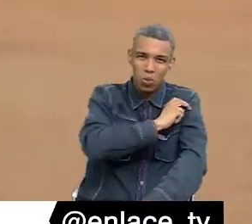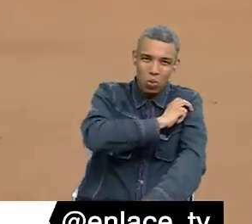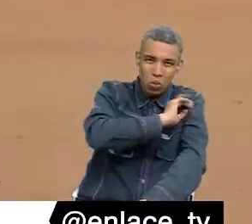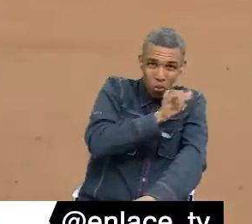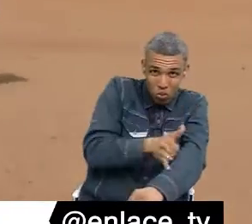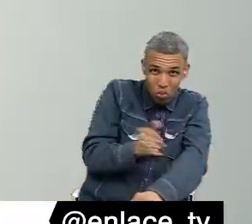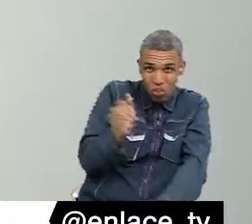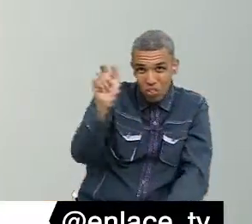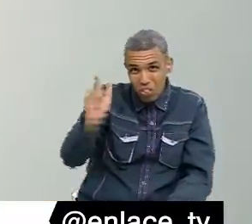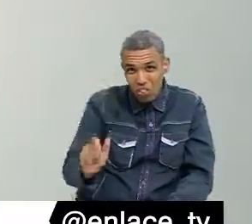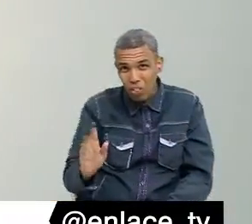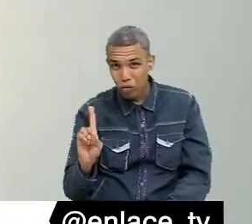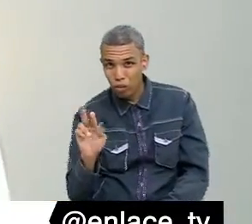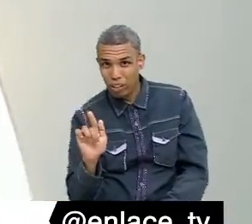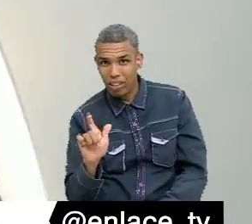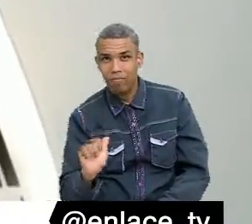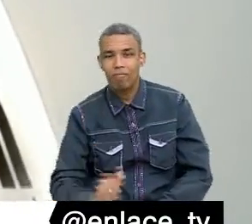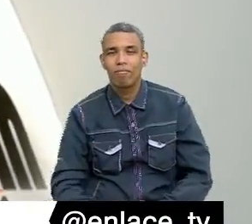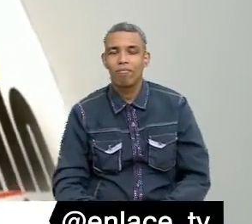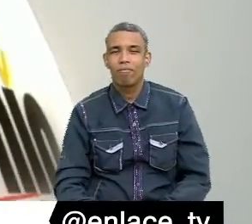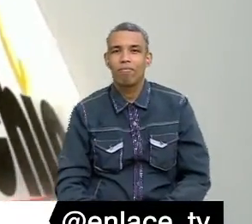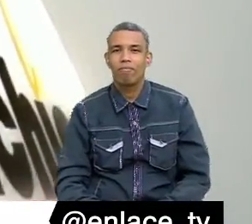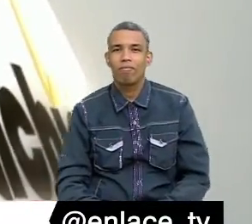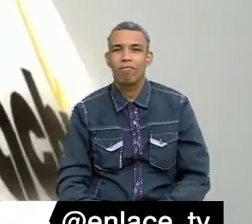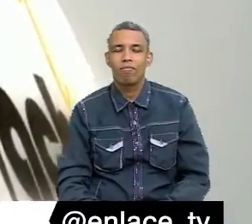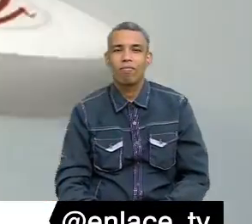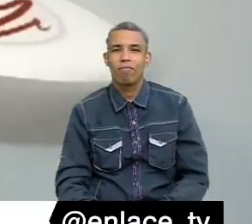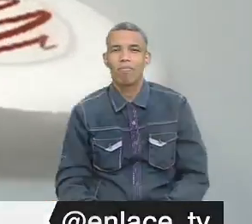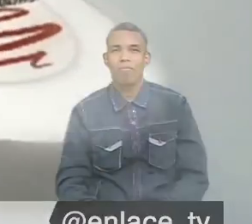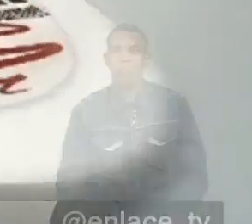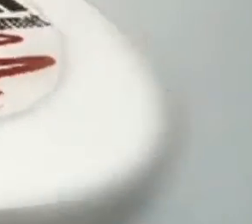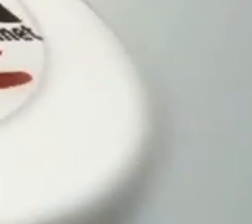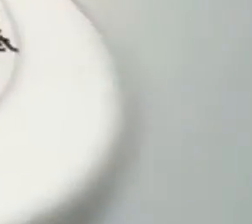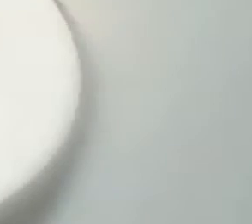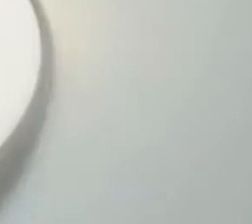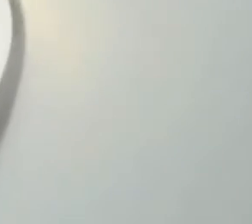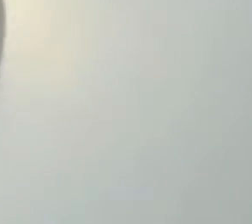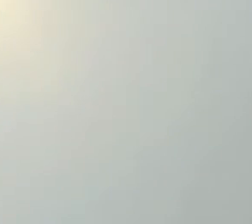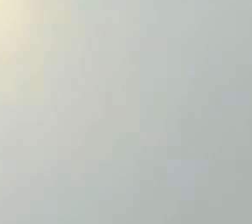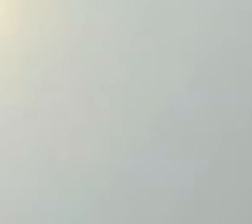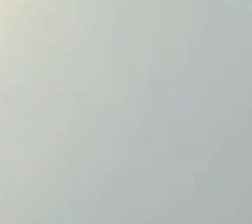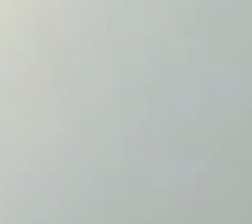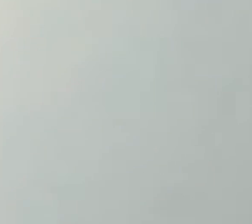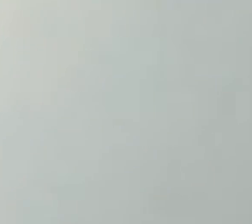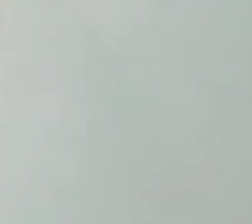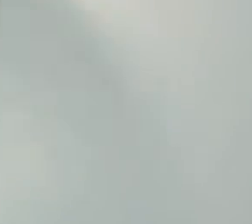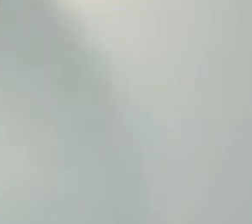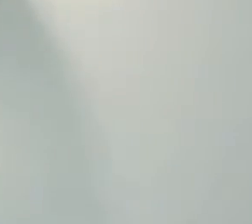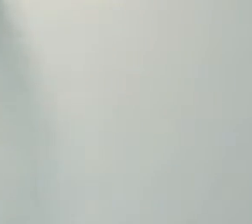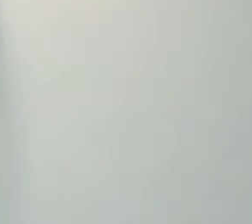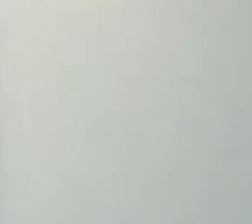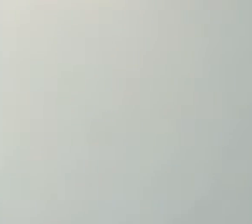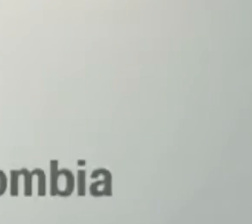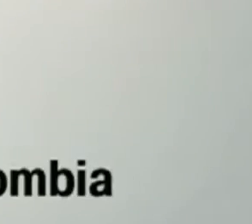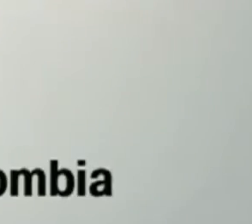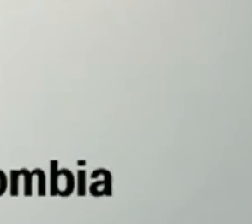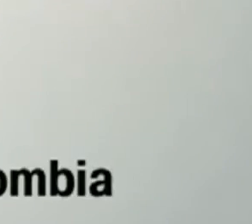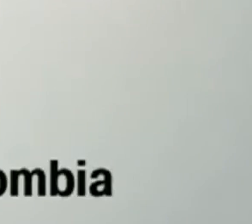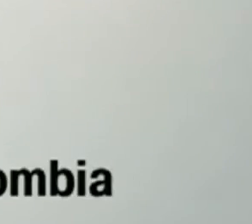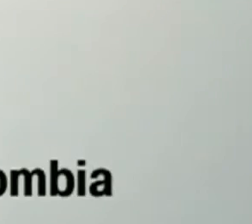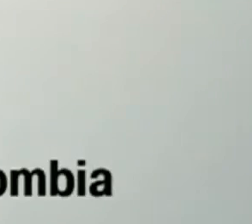tantos. Hasta aquí los deportes, con el patrocinio de Restaurante El Machín Gourmet, ahora en su nueva sede en el